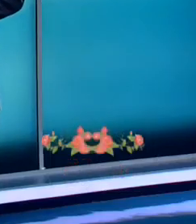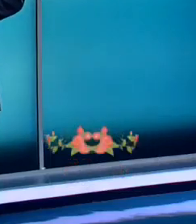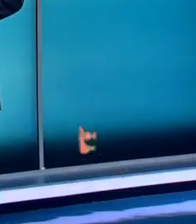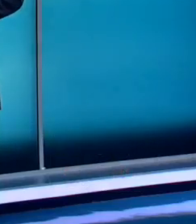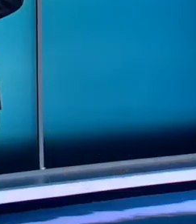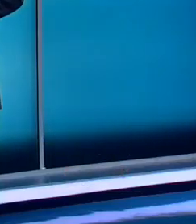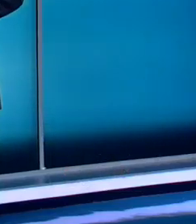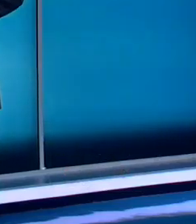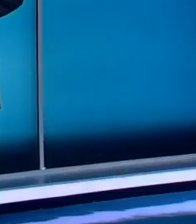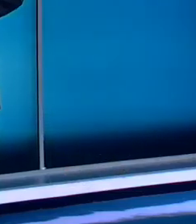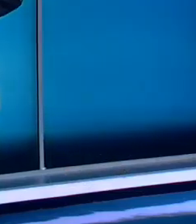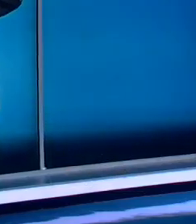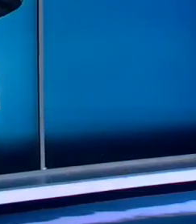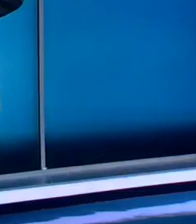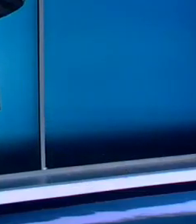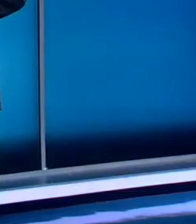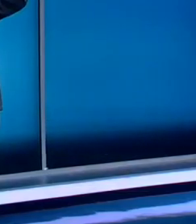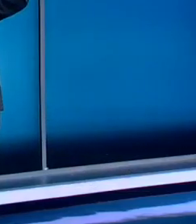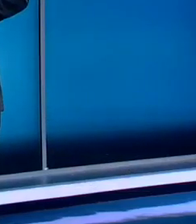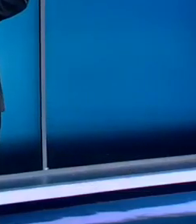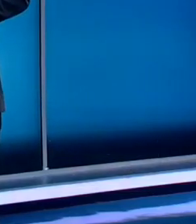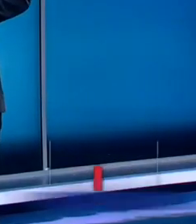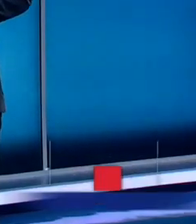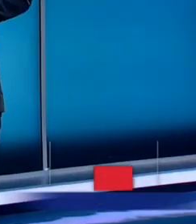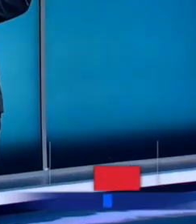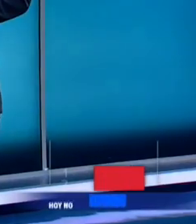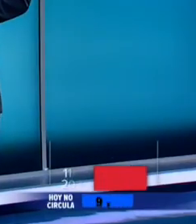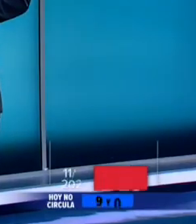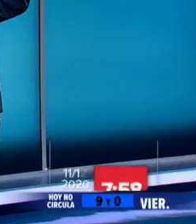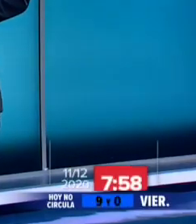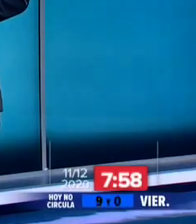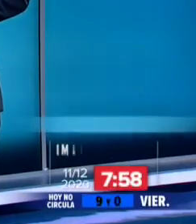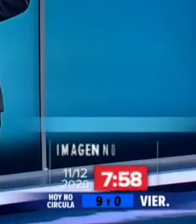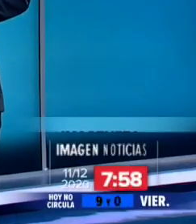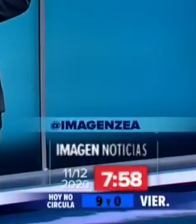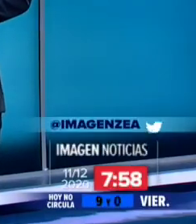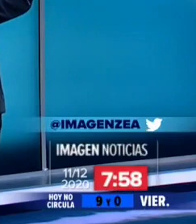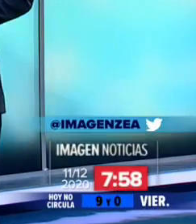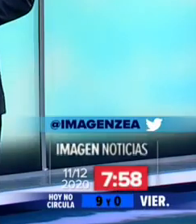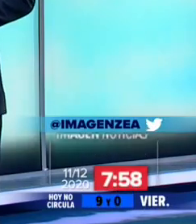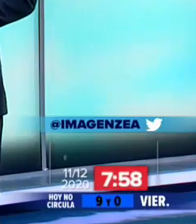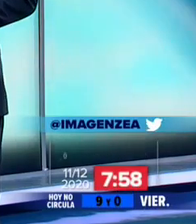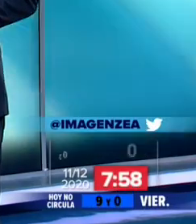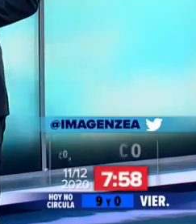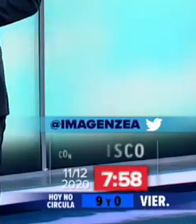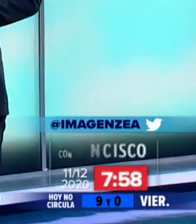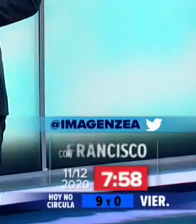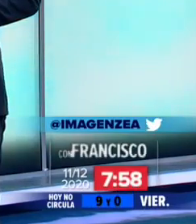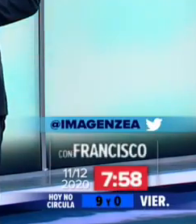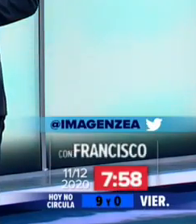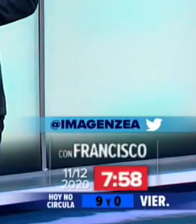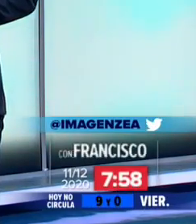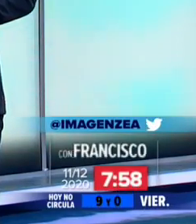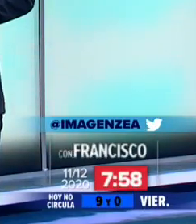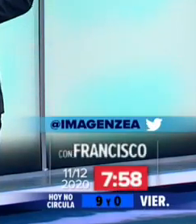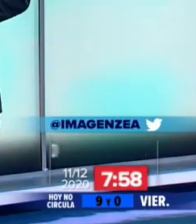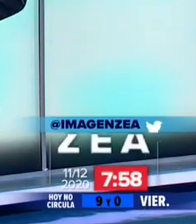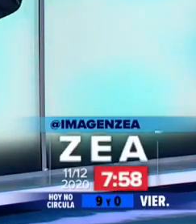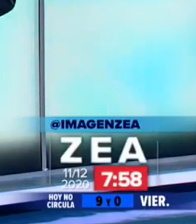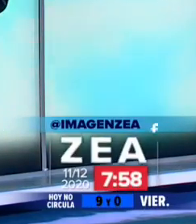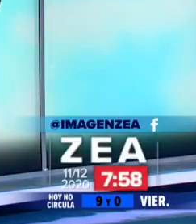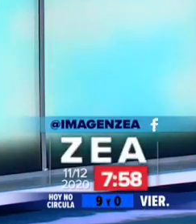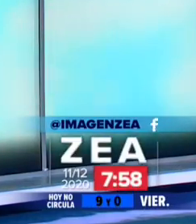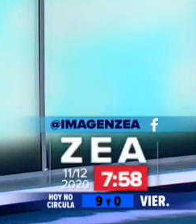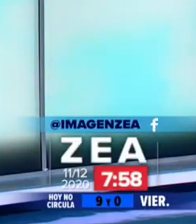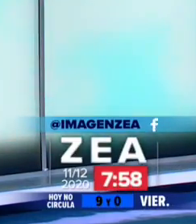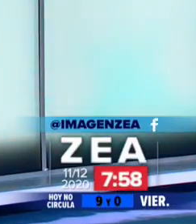La conferencia mañanera de este viernes, el presidente Andrés Manuel López Obrador anunció que hará una gira de trabajo en el estado de Oaxaca. Supervisará la construcción de